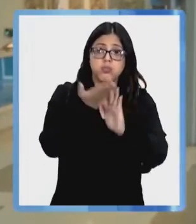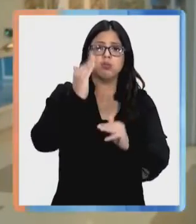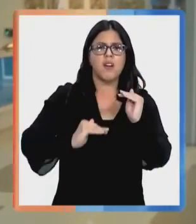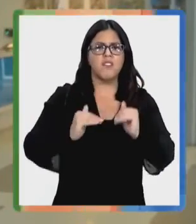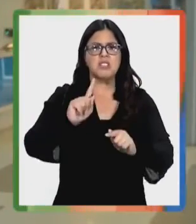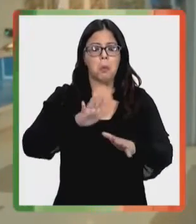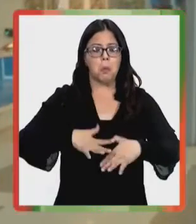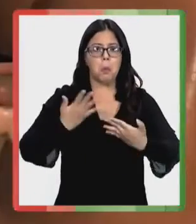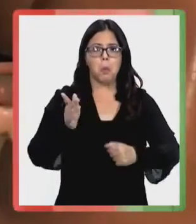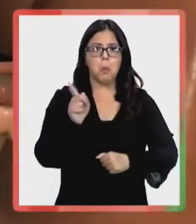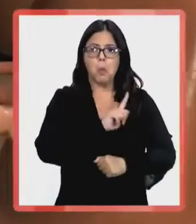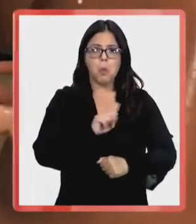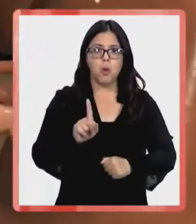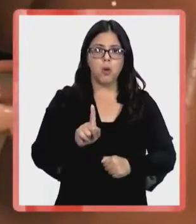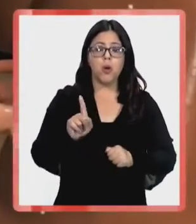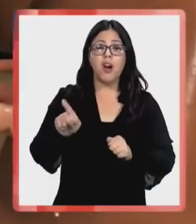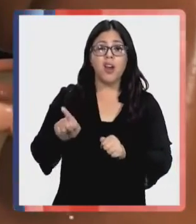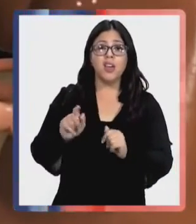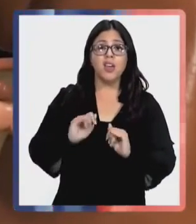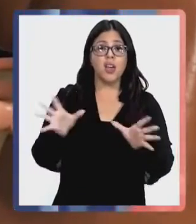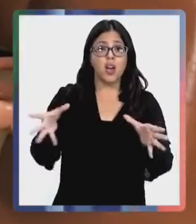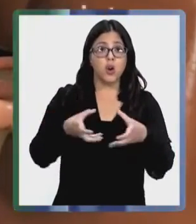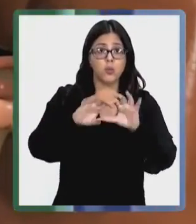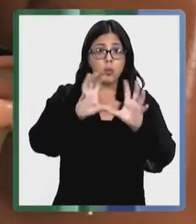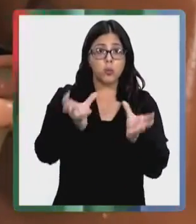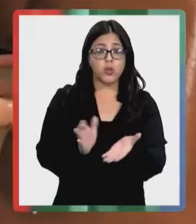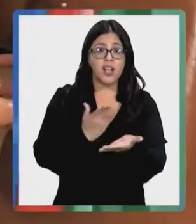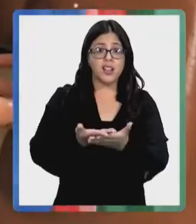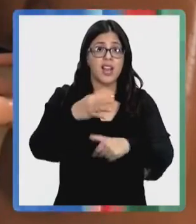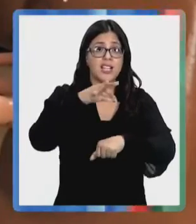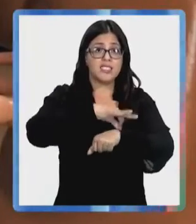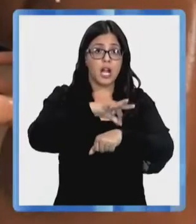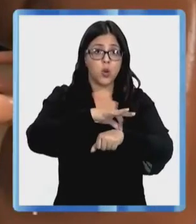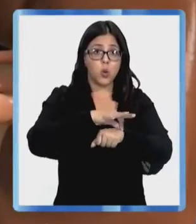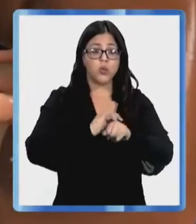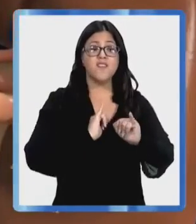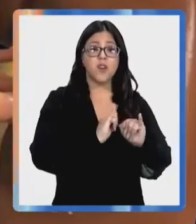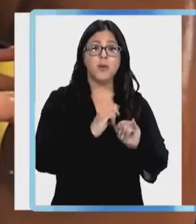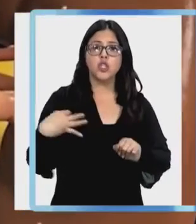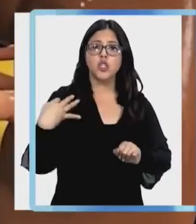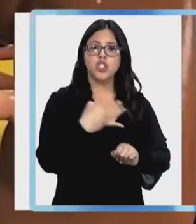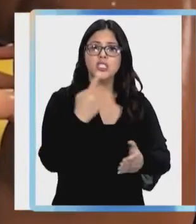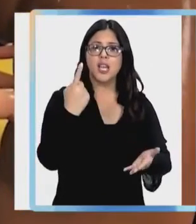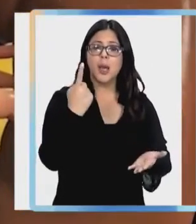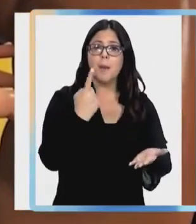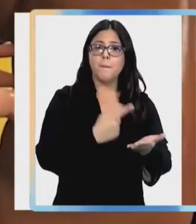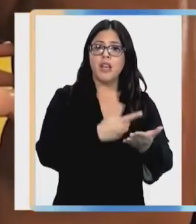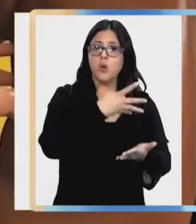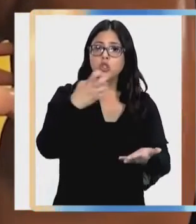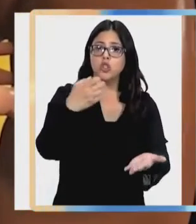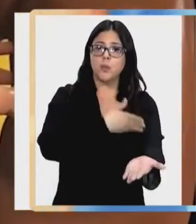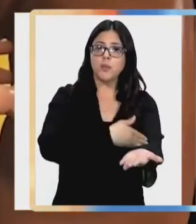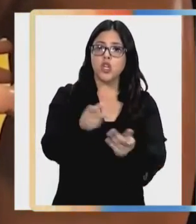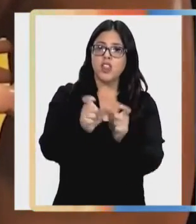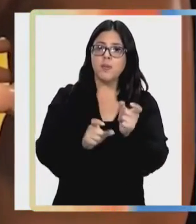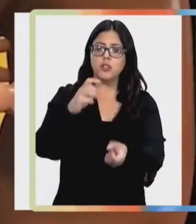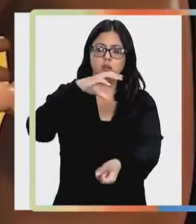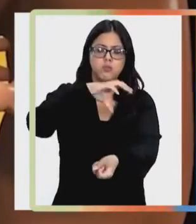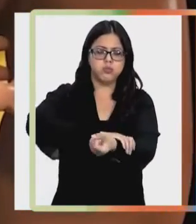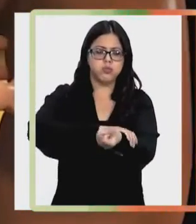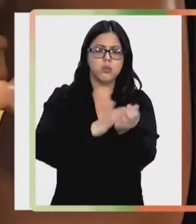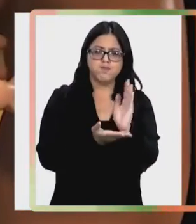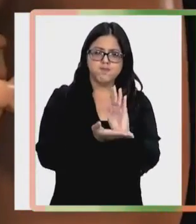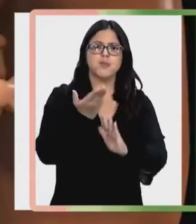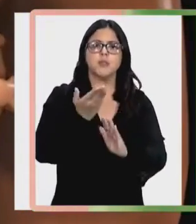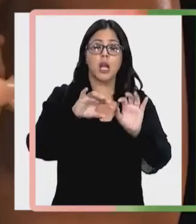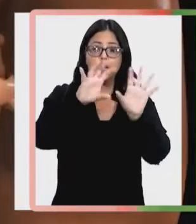veces es asintomática. Según datos de la Organización Mundial de la Salud, existen más de 1.400 millones de